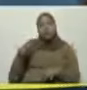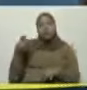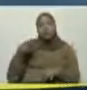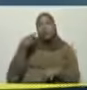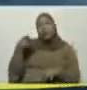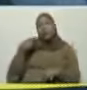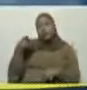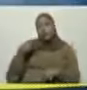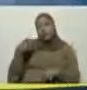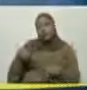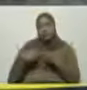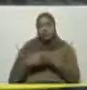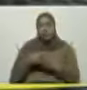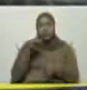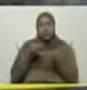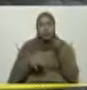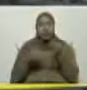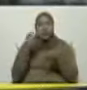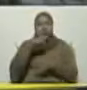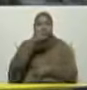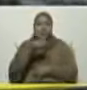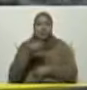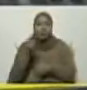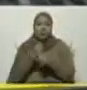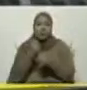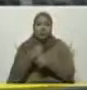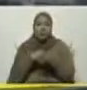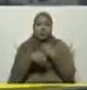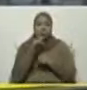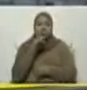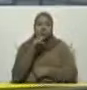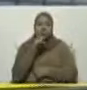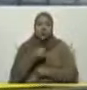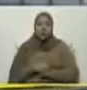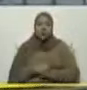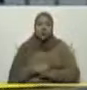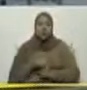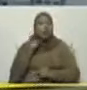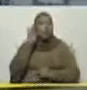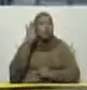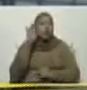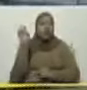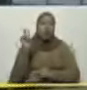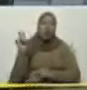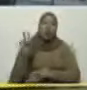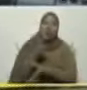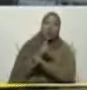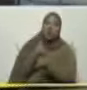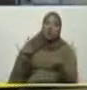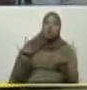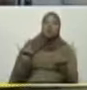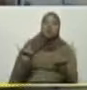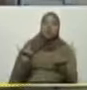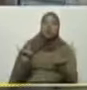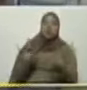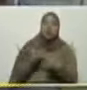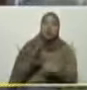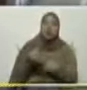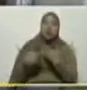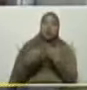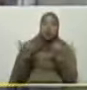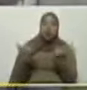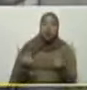político con el ciudadano la ciudadana el futuro de la Democracia venezolana puesta sobre la